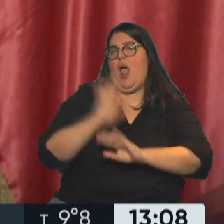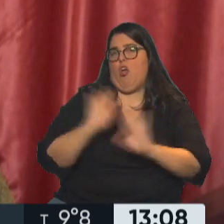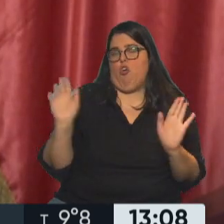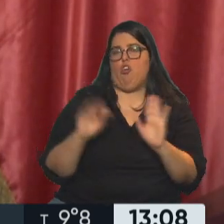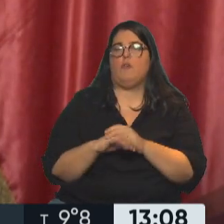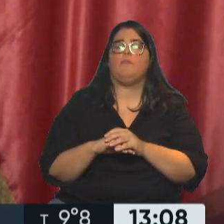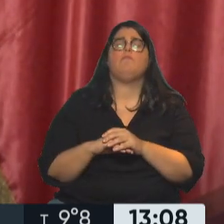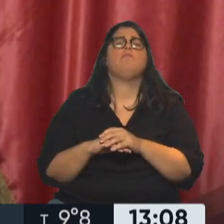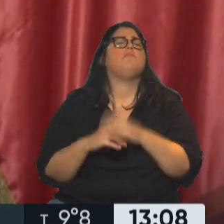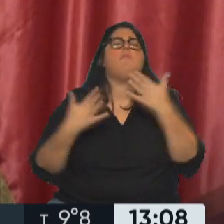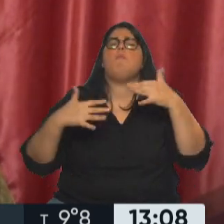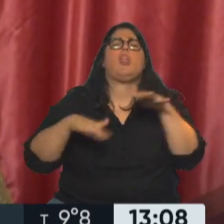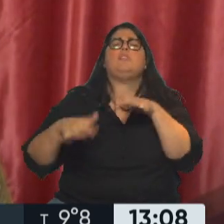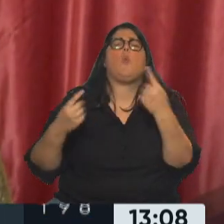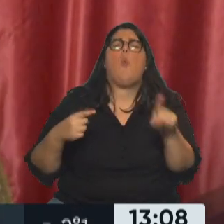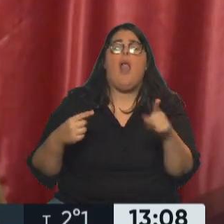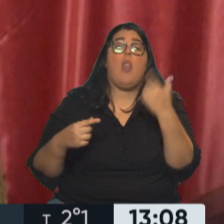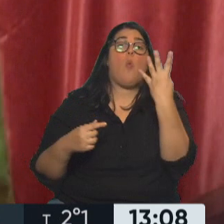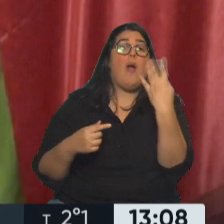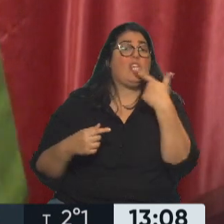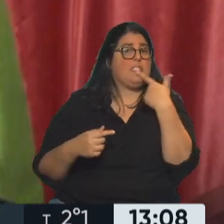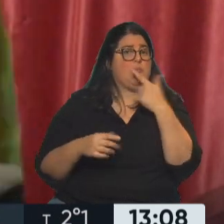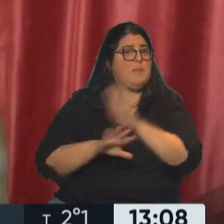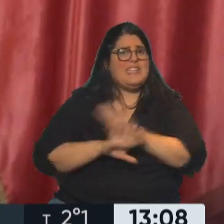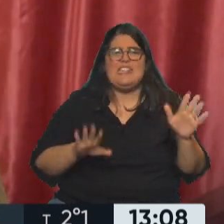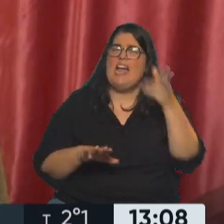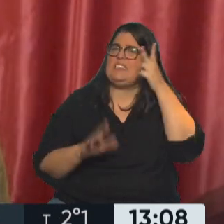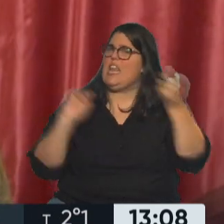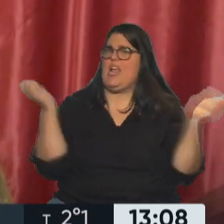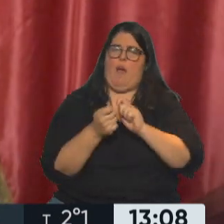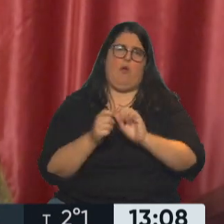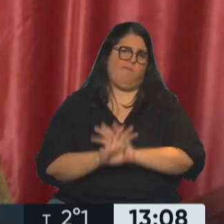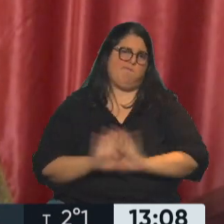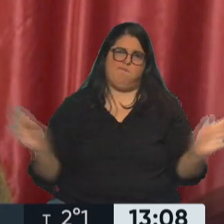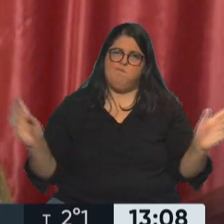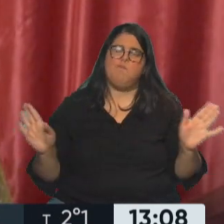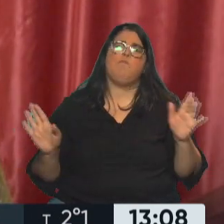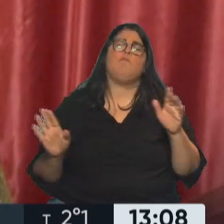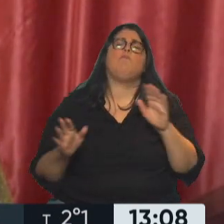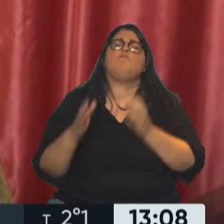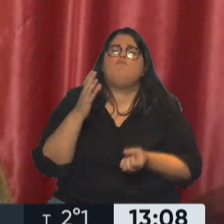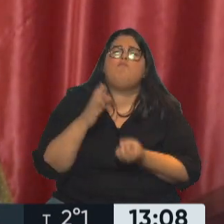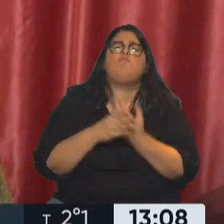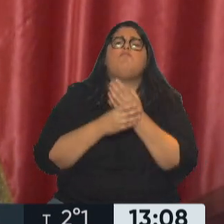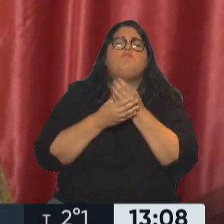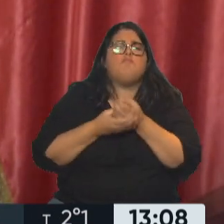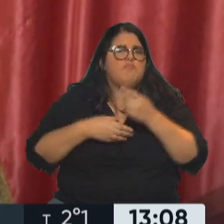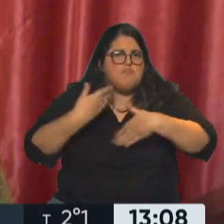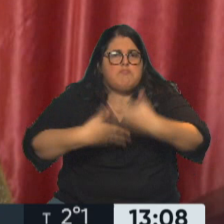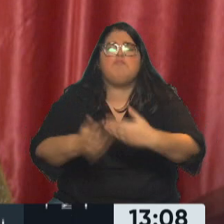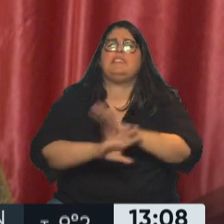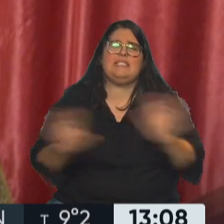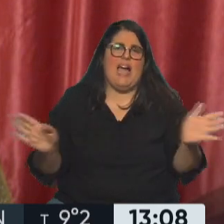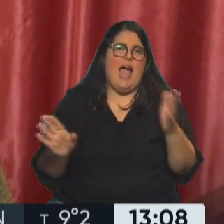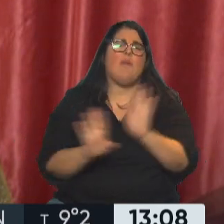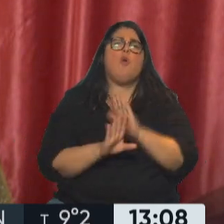el 4 de septiembre, Chile ya cambió. Es un impulso que nació y se ha vuelto realidad. La